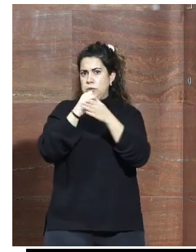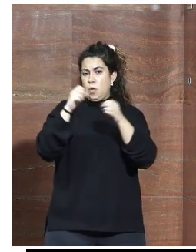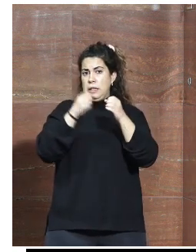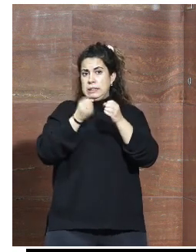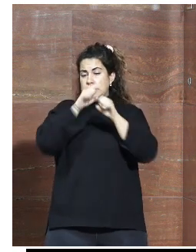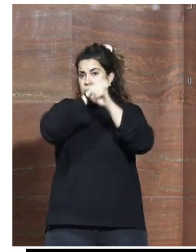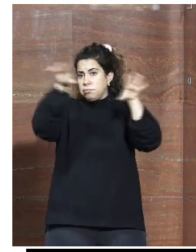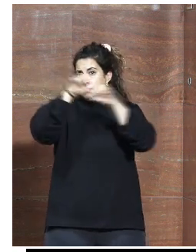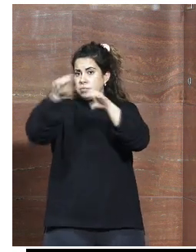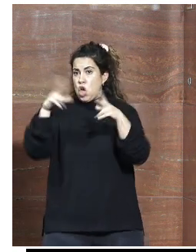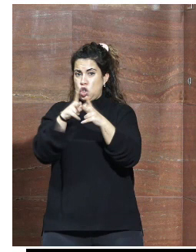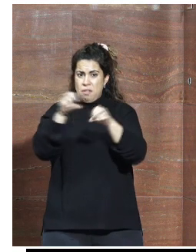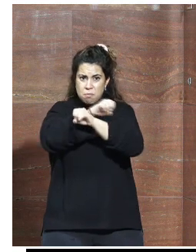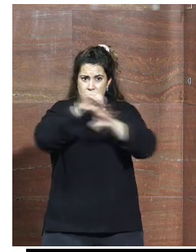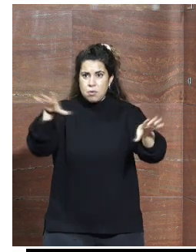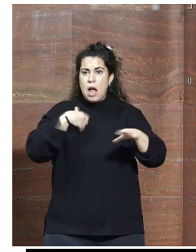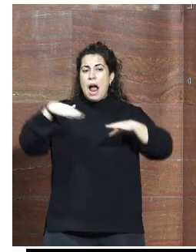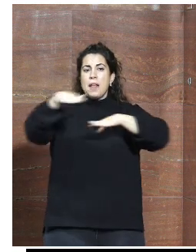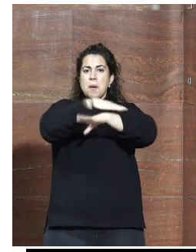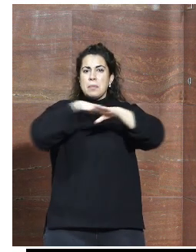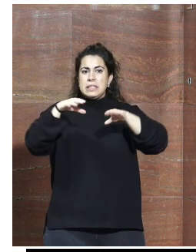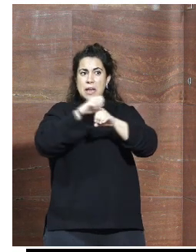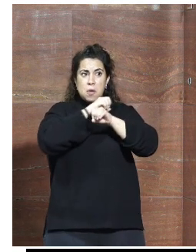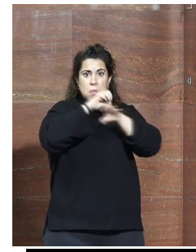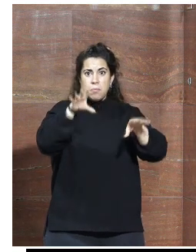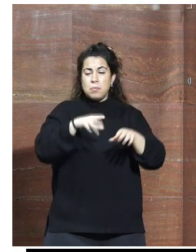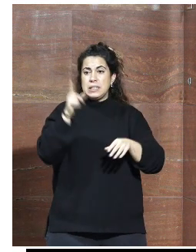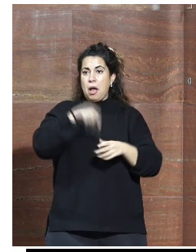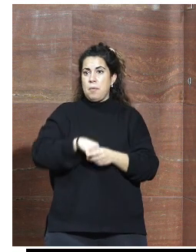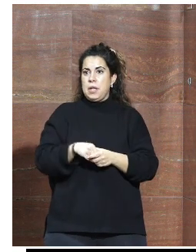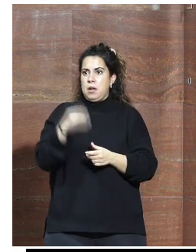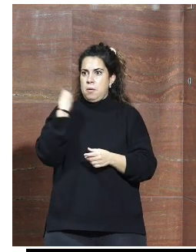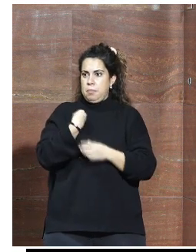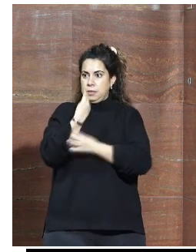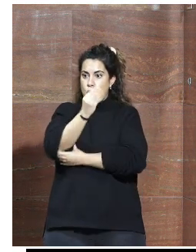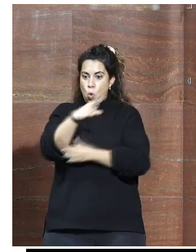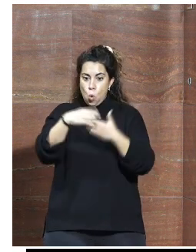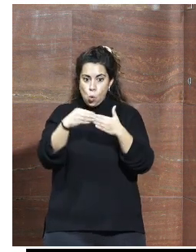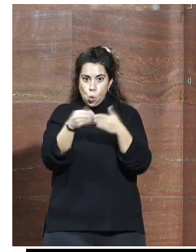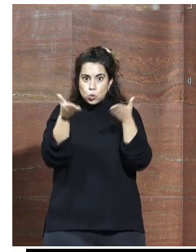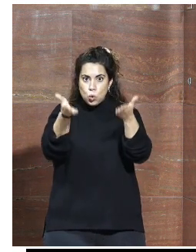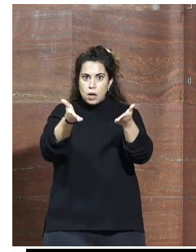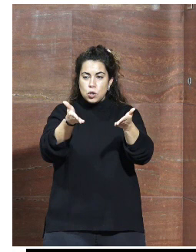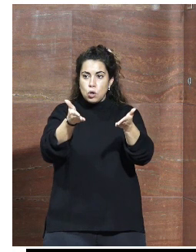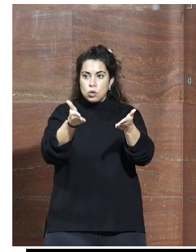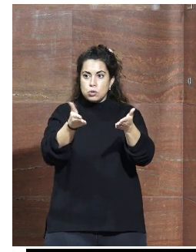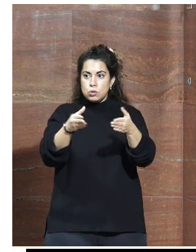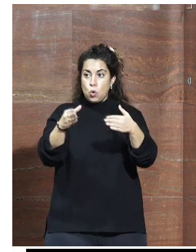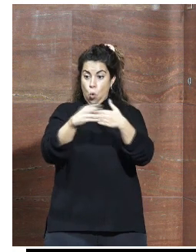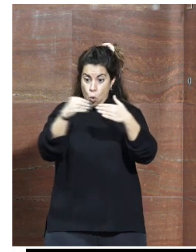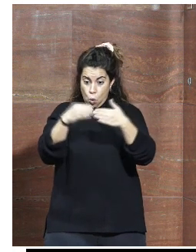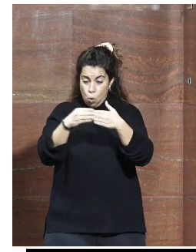sociedad, a la administración y a todos lados. Y es que los propios usuarios y los propios usuarios